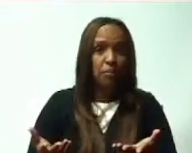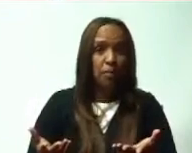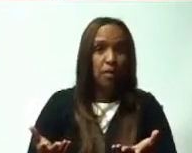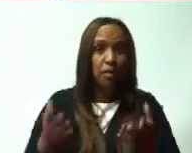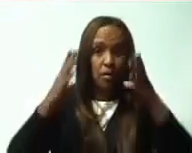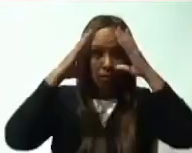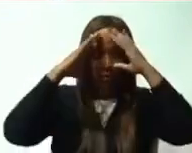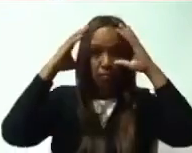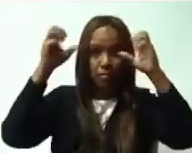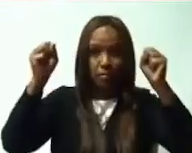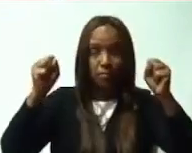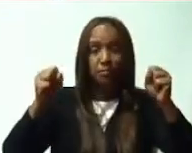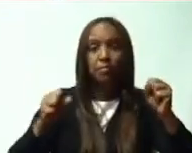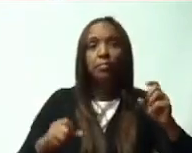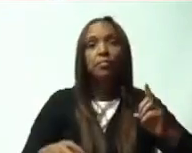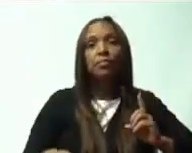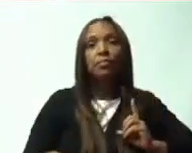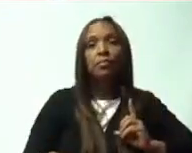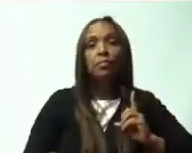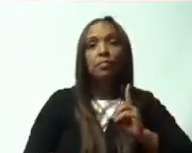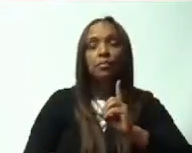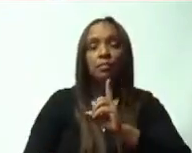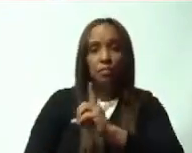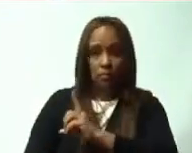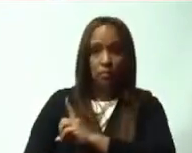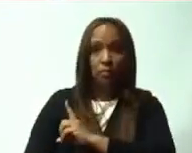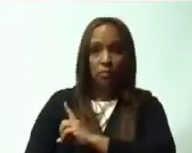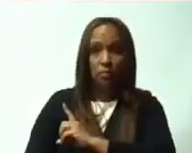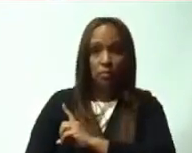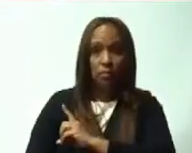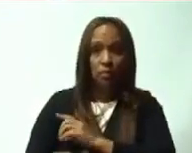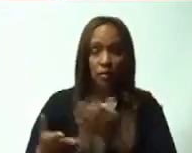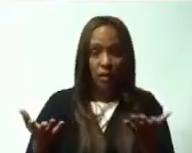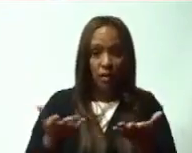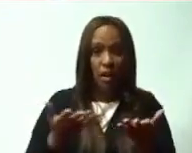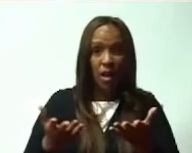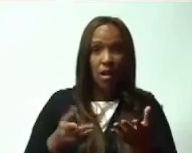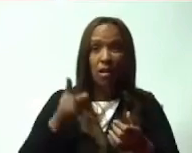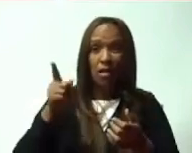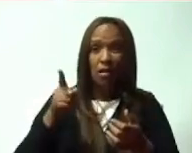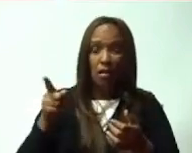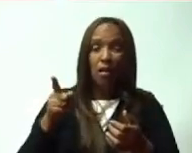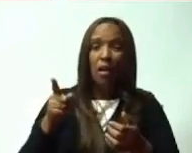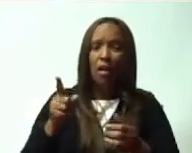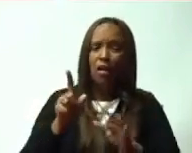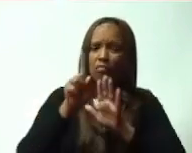muchísimas otras corrientes dentro de su organización política.